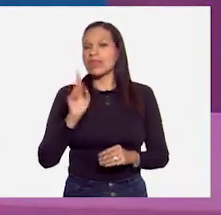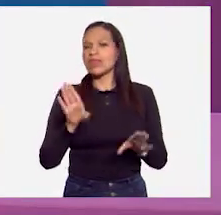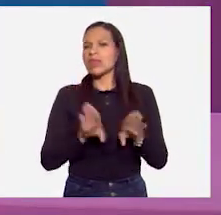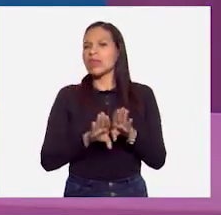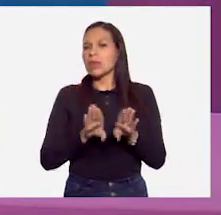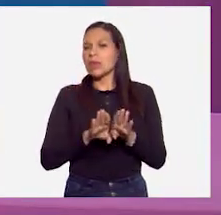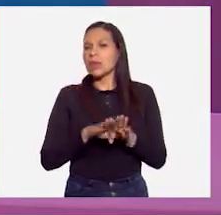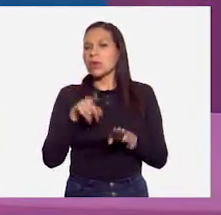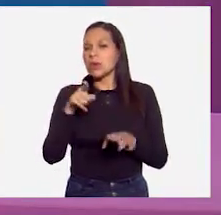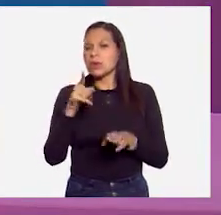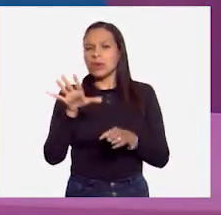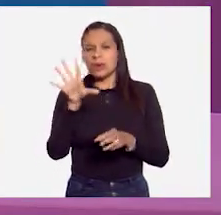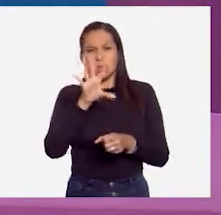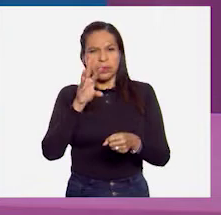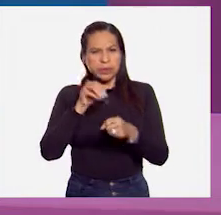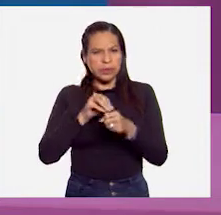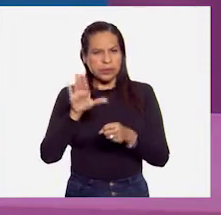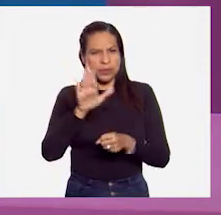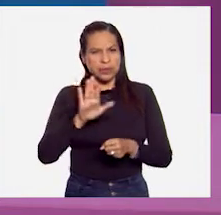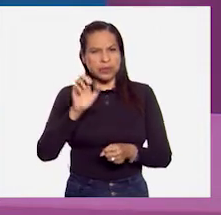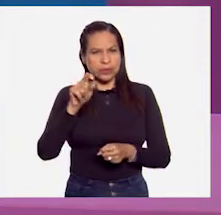como es un entero...